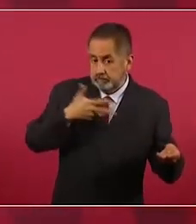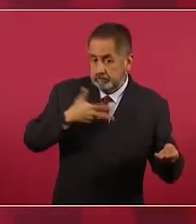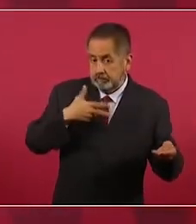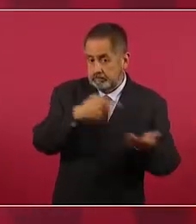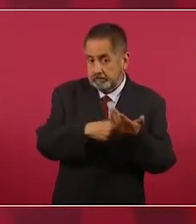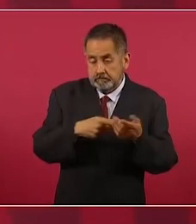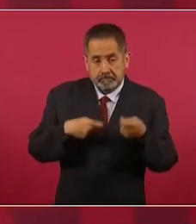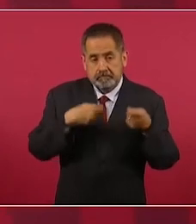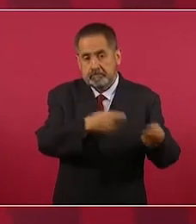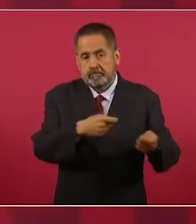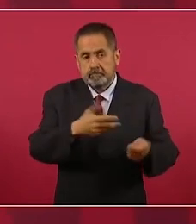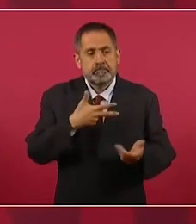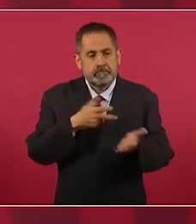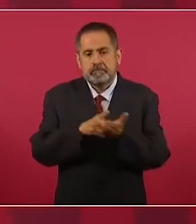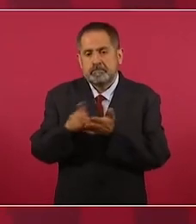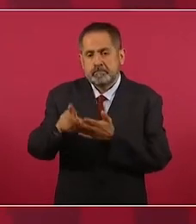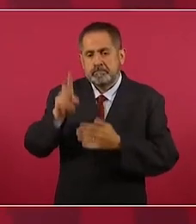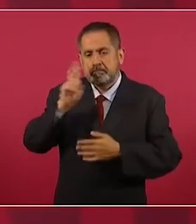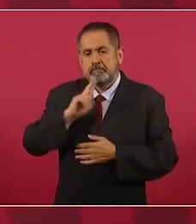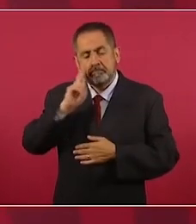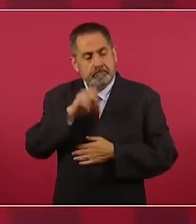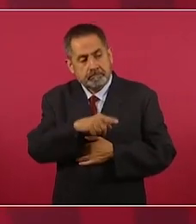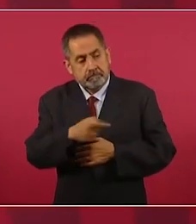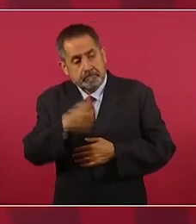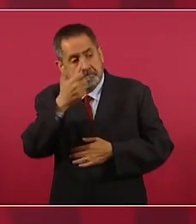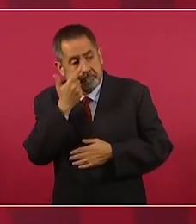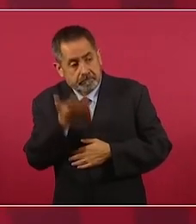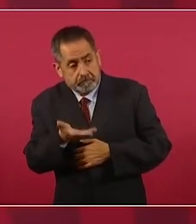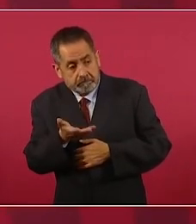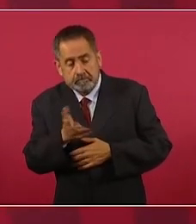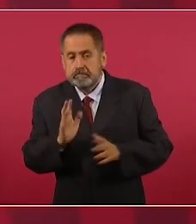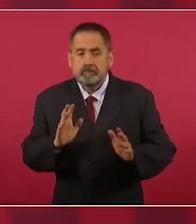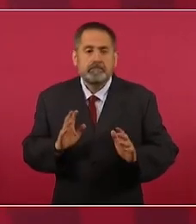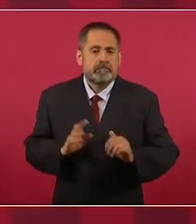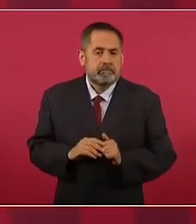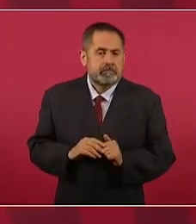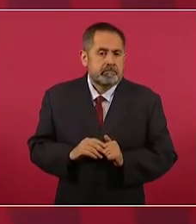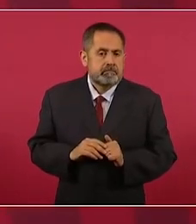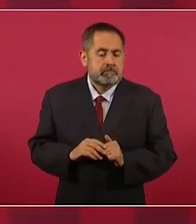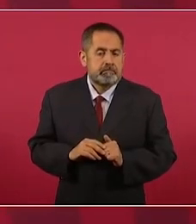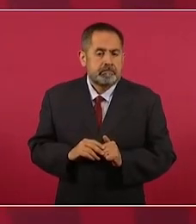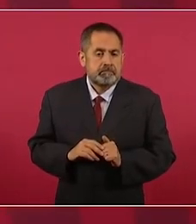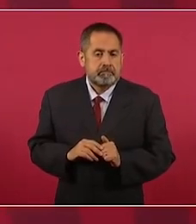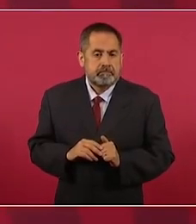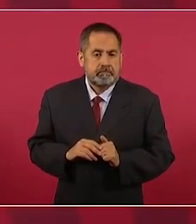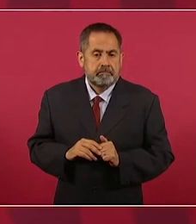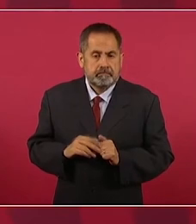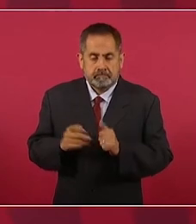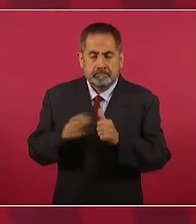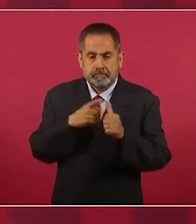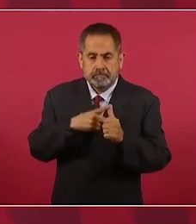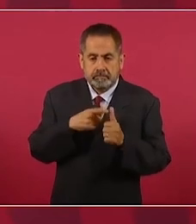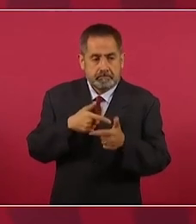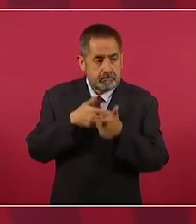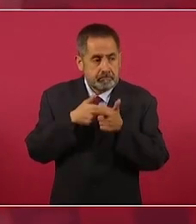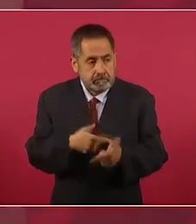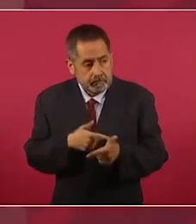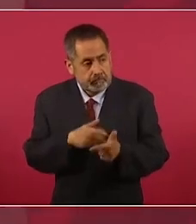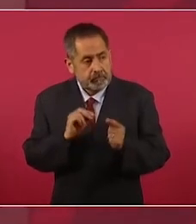la concesión, pues tienen el derecho, ¿no?, a ser los